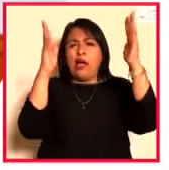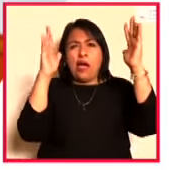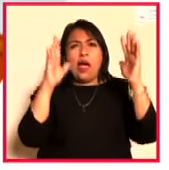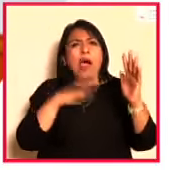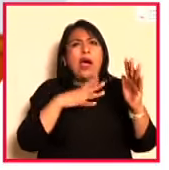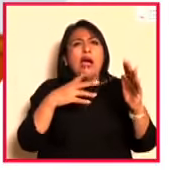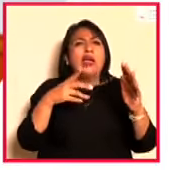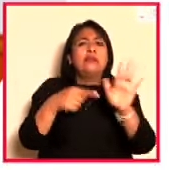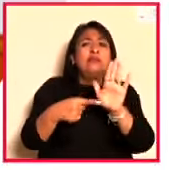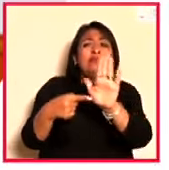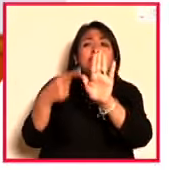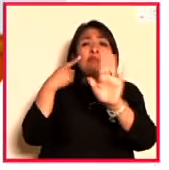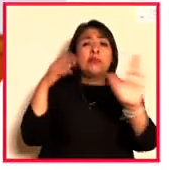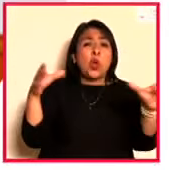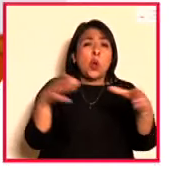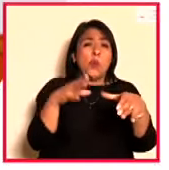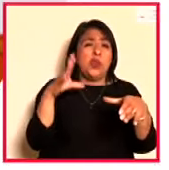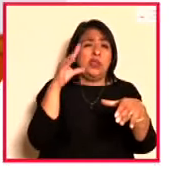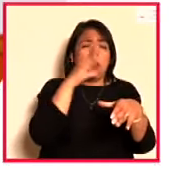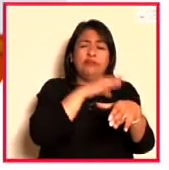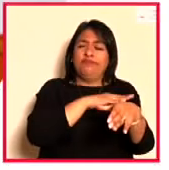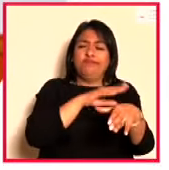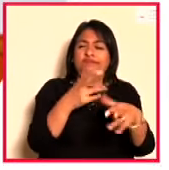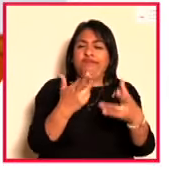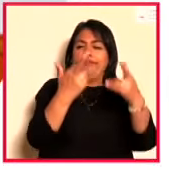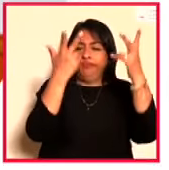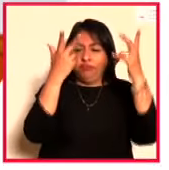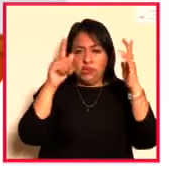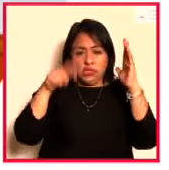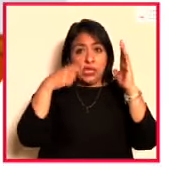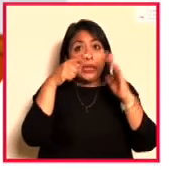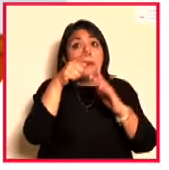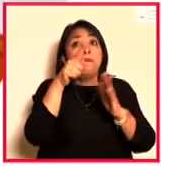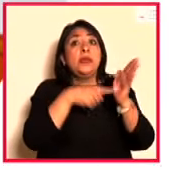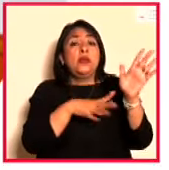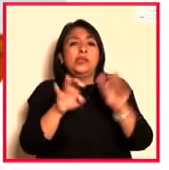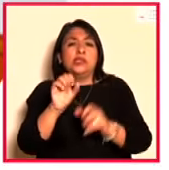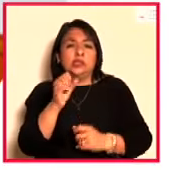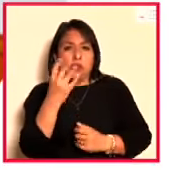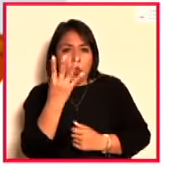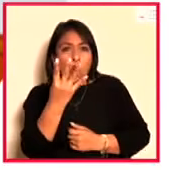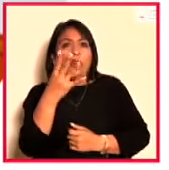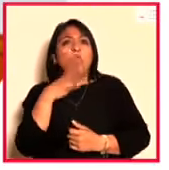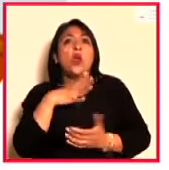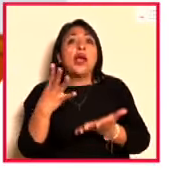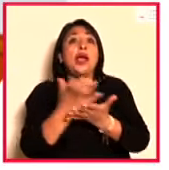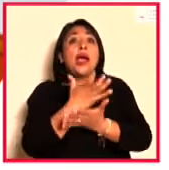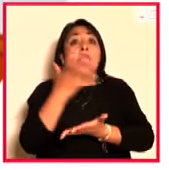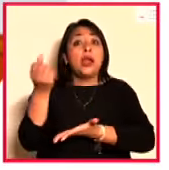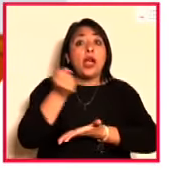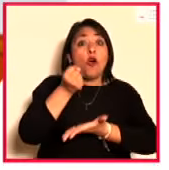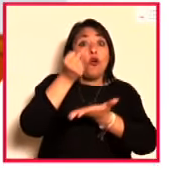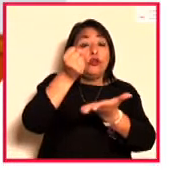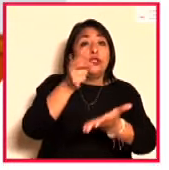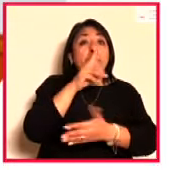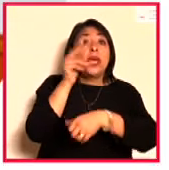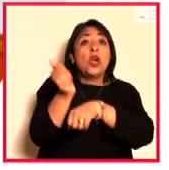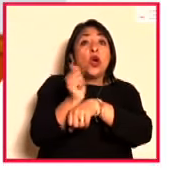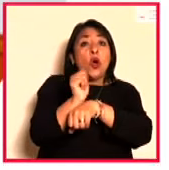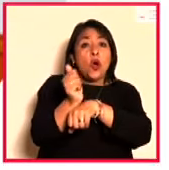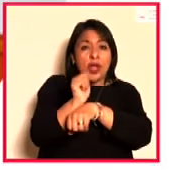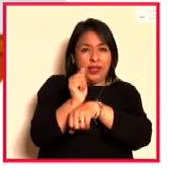a la comunidad afrodescendiente en el cine. En 1964 obtuvo el Oscar a Mejor Actor por su papel en Lions of the